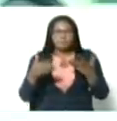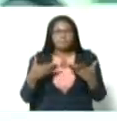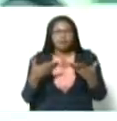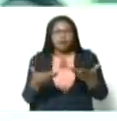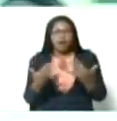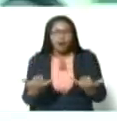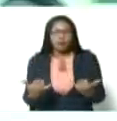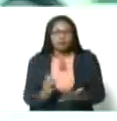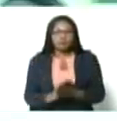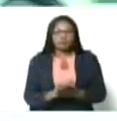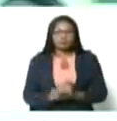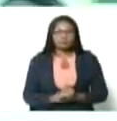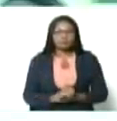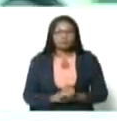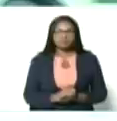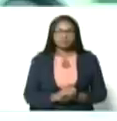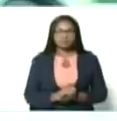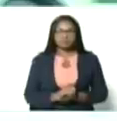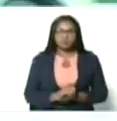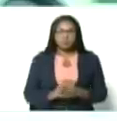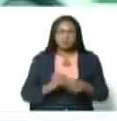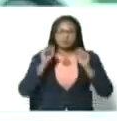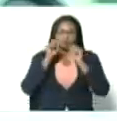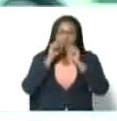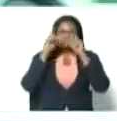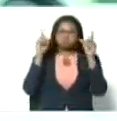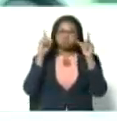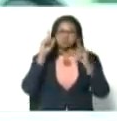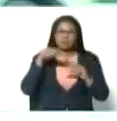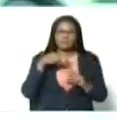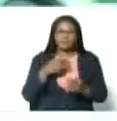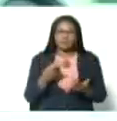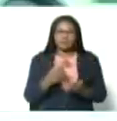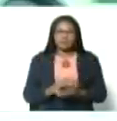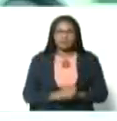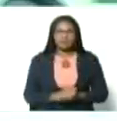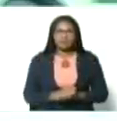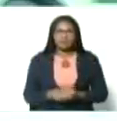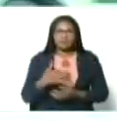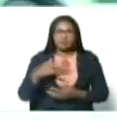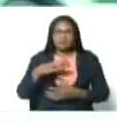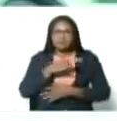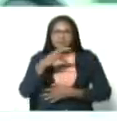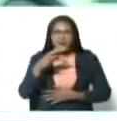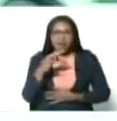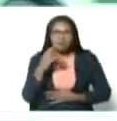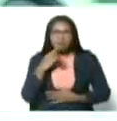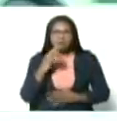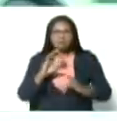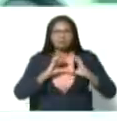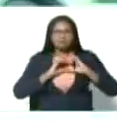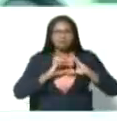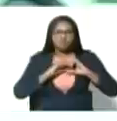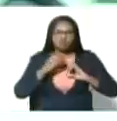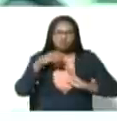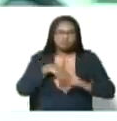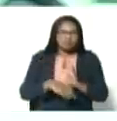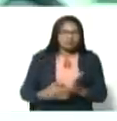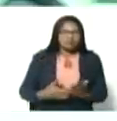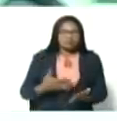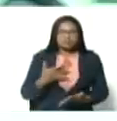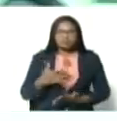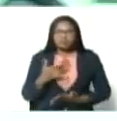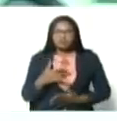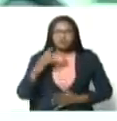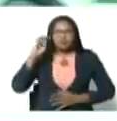de tantos regalos. Una sorpresa para mi alma, para mi corazón, para nutrirlo con